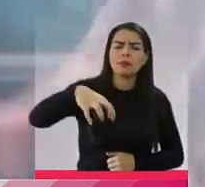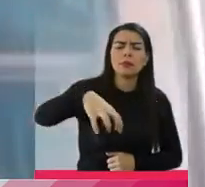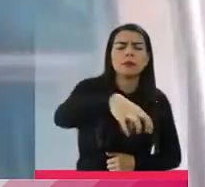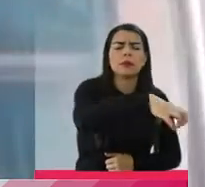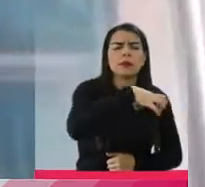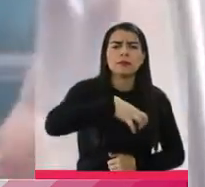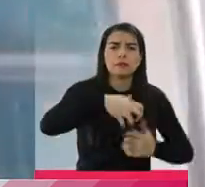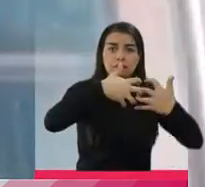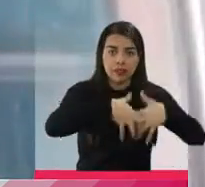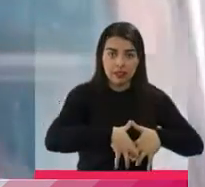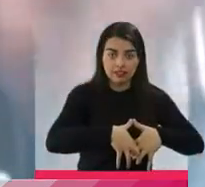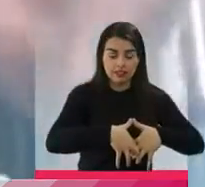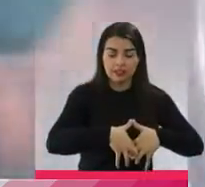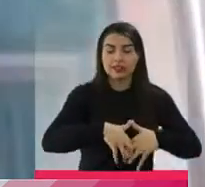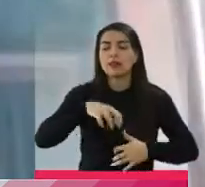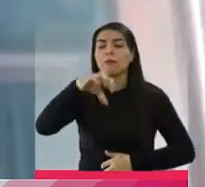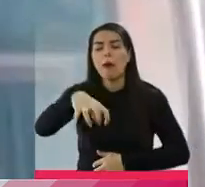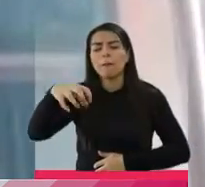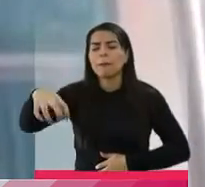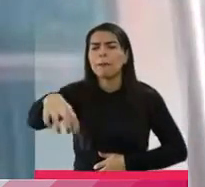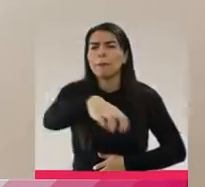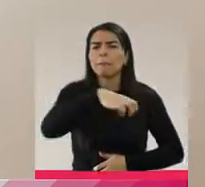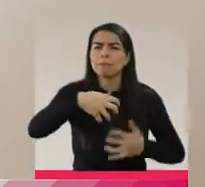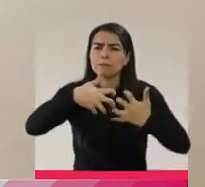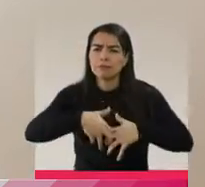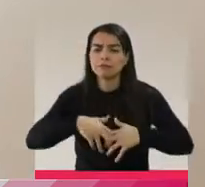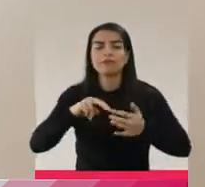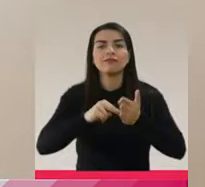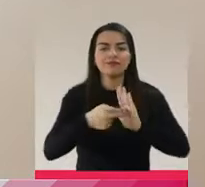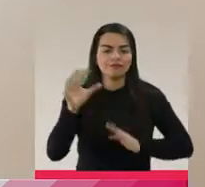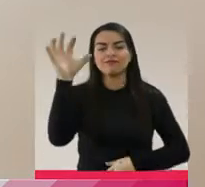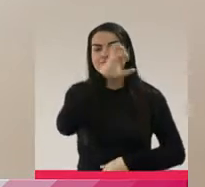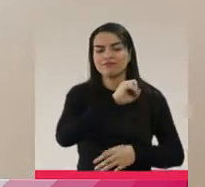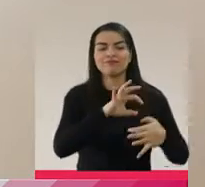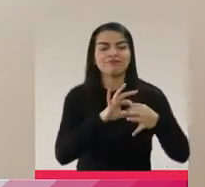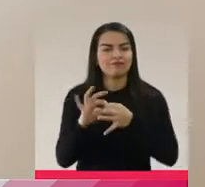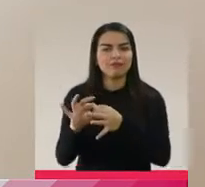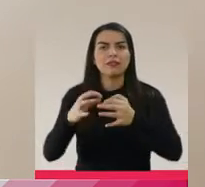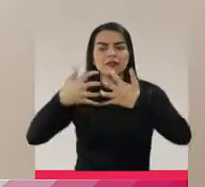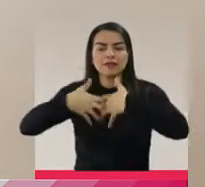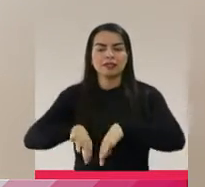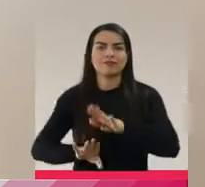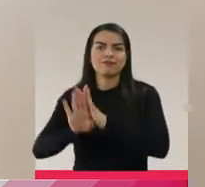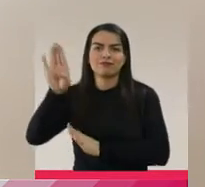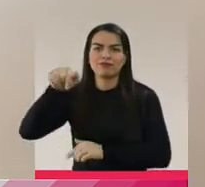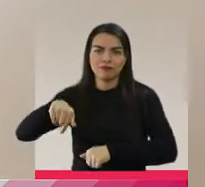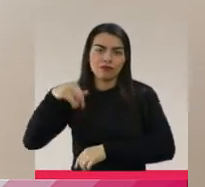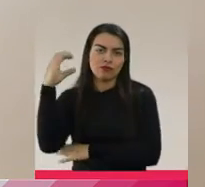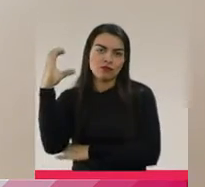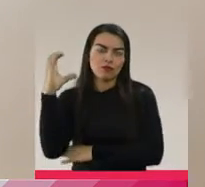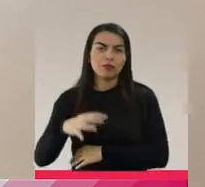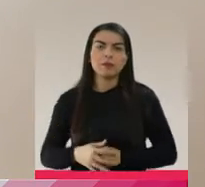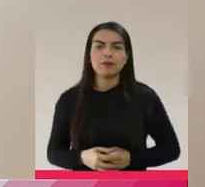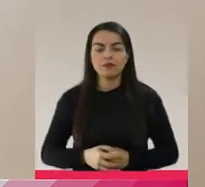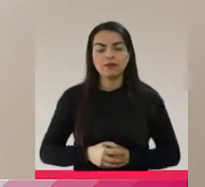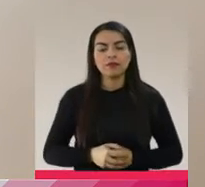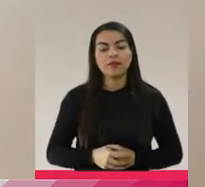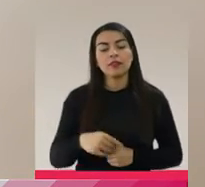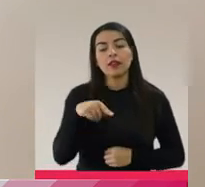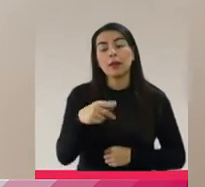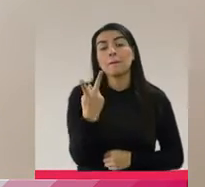de encadenamiento más importante de la industria nacional. Concentra cerca del 20% de la población de